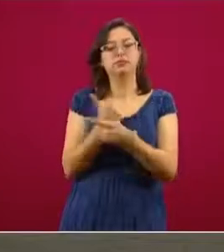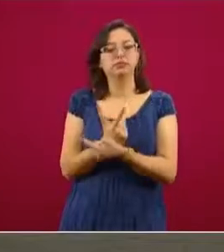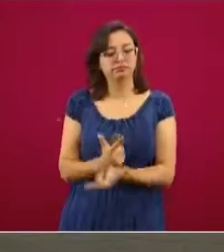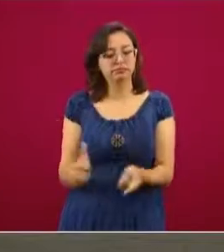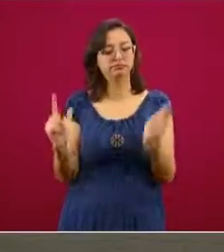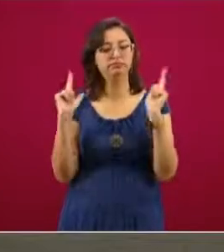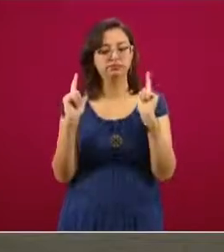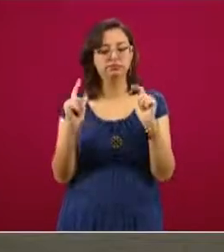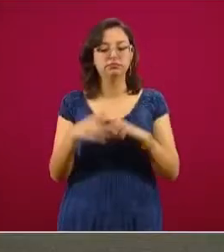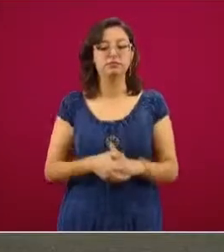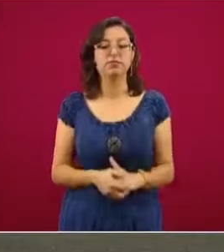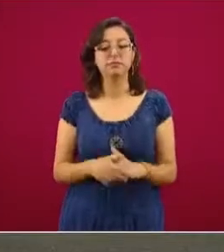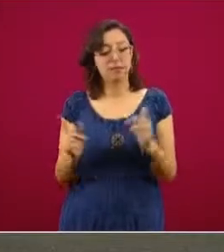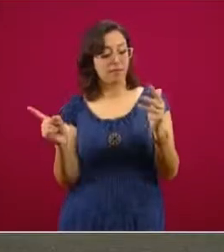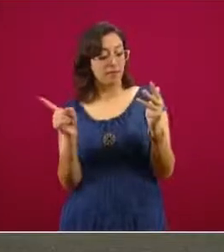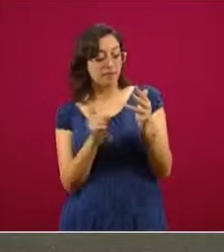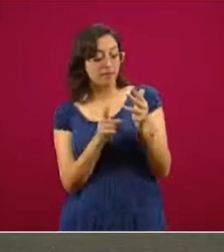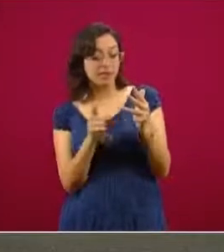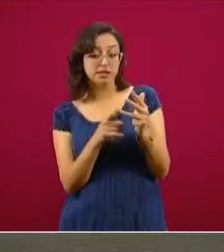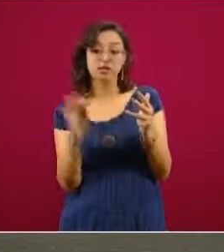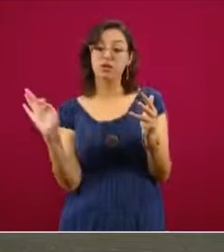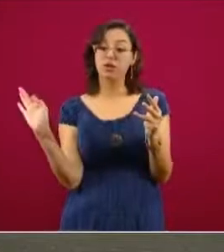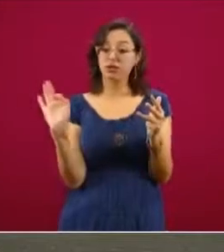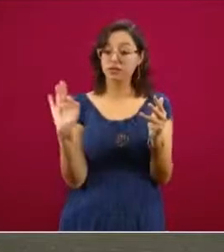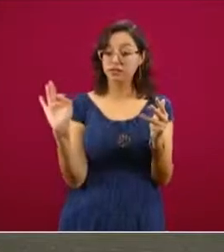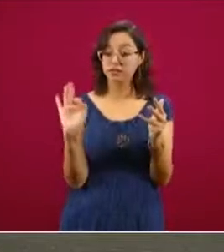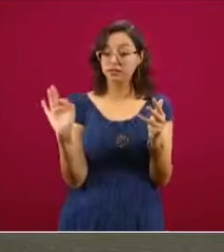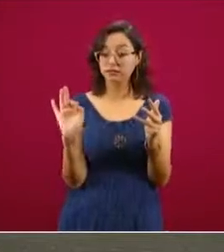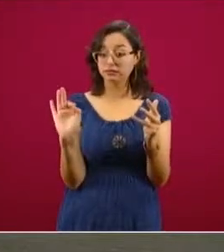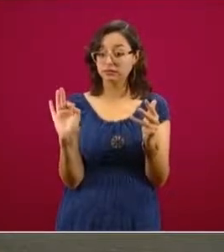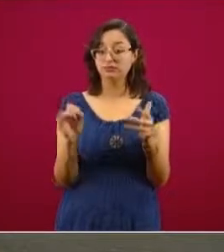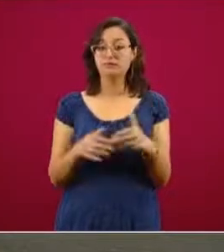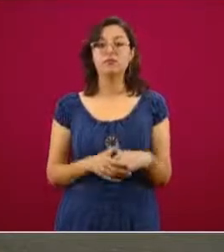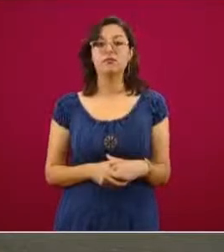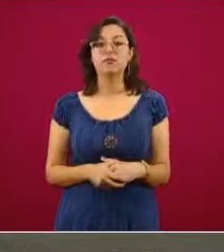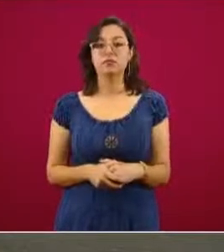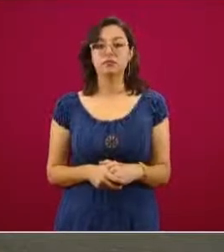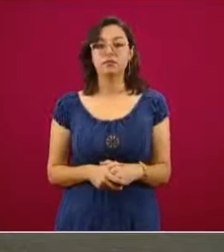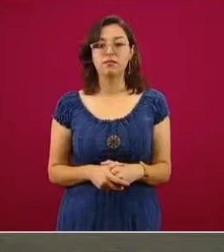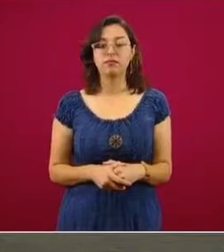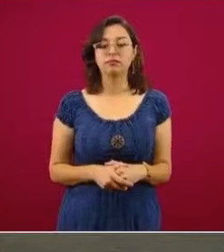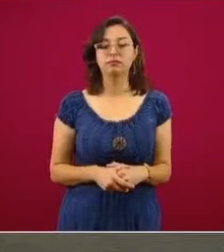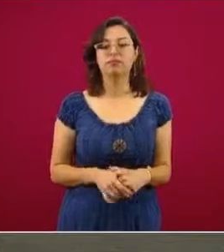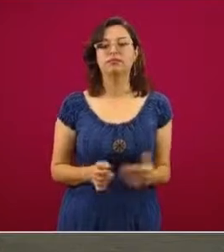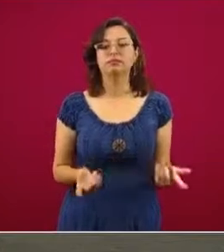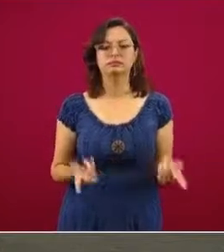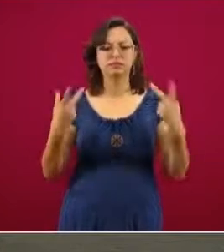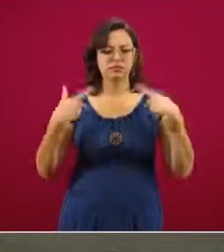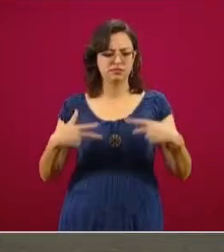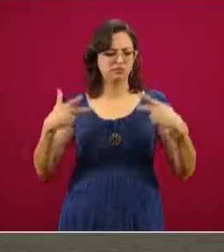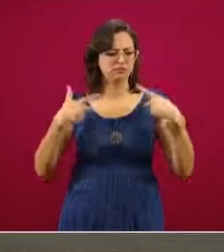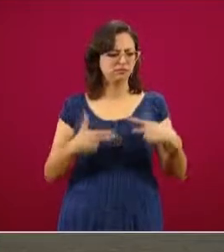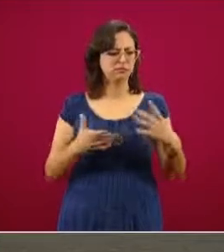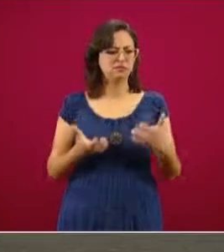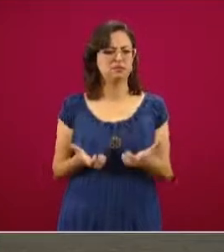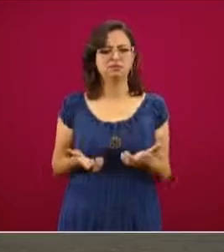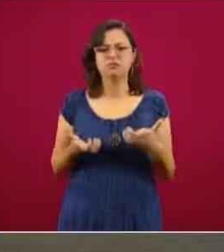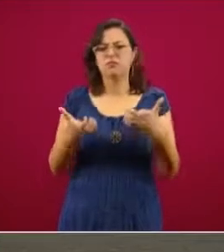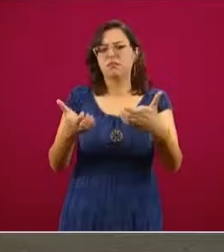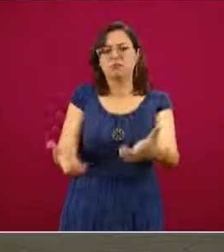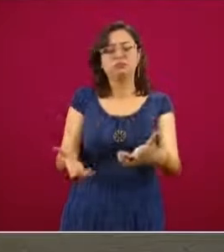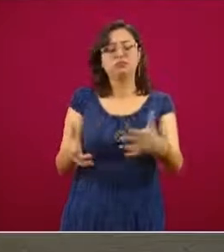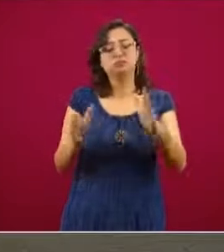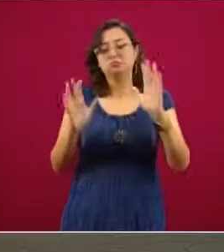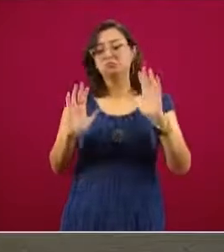Seguro Social. Y un tercer escenario, el paciente está en la vía pública. Está en la vía pública porque